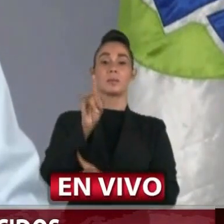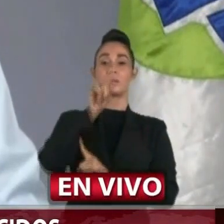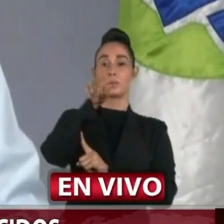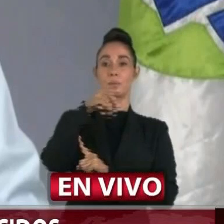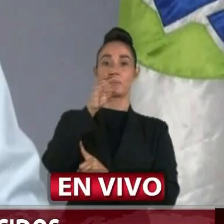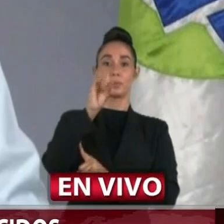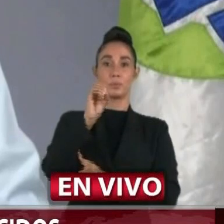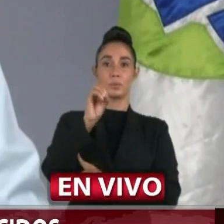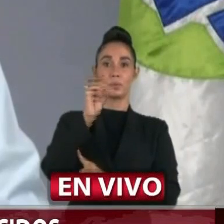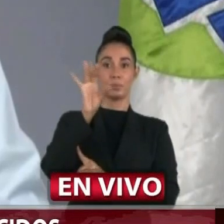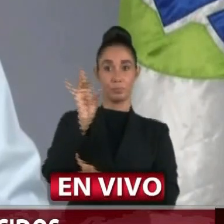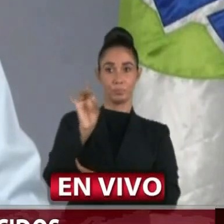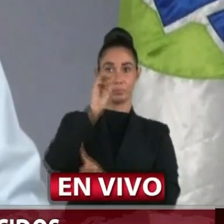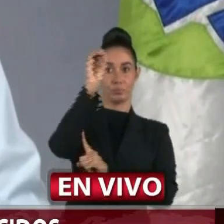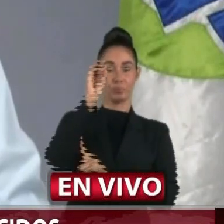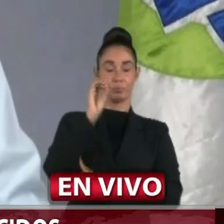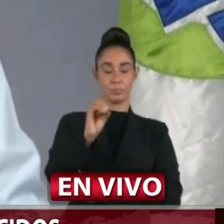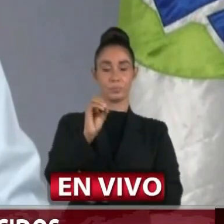27.08%,